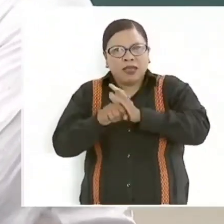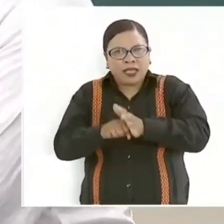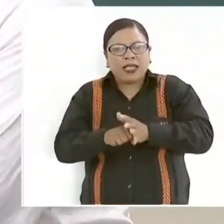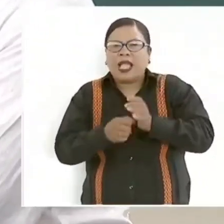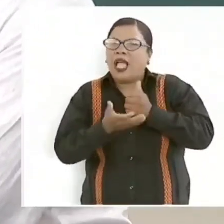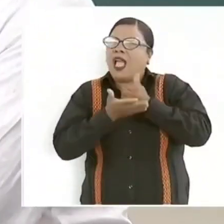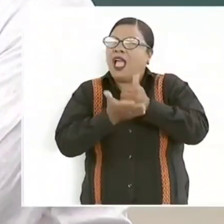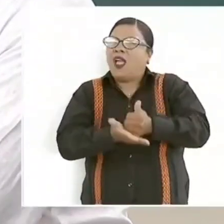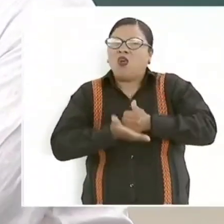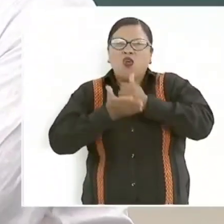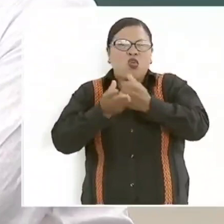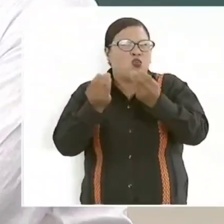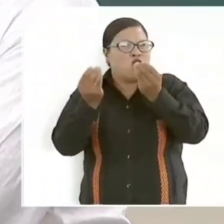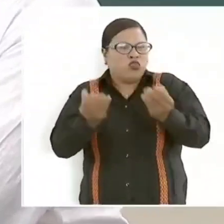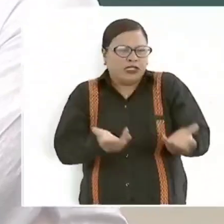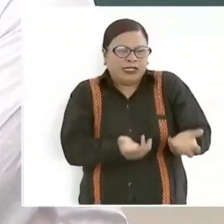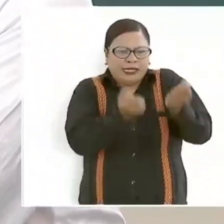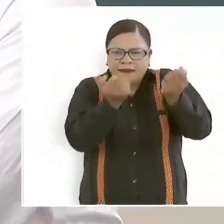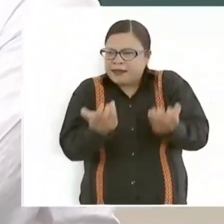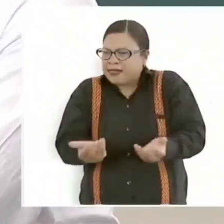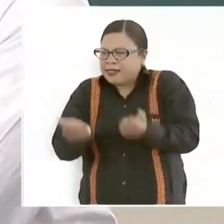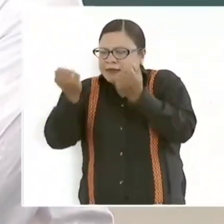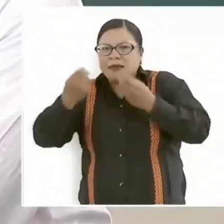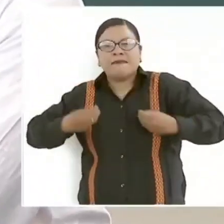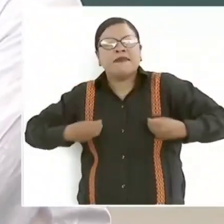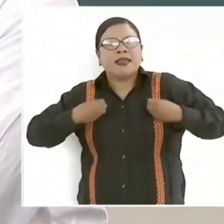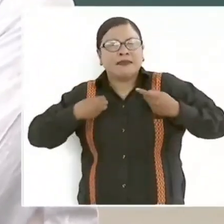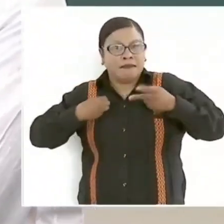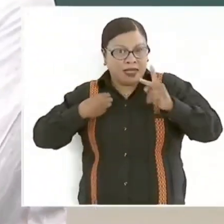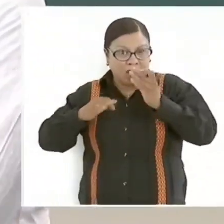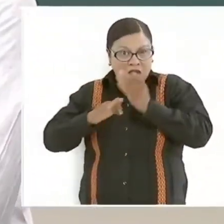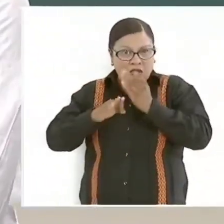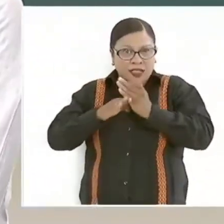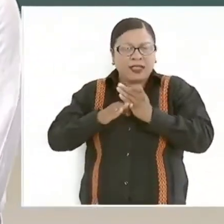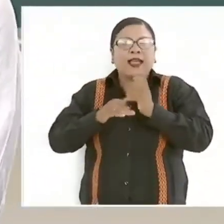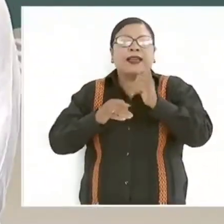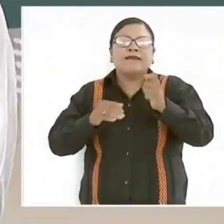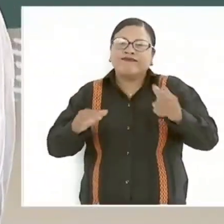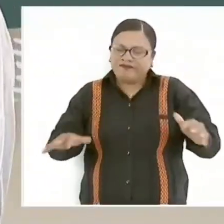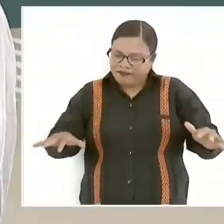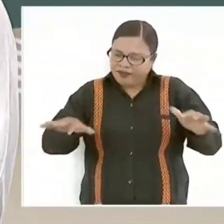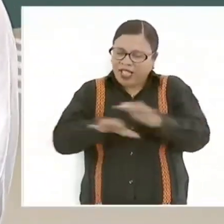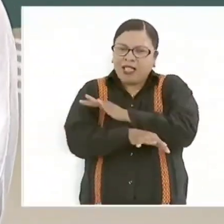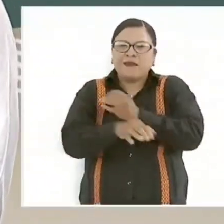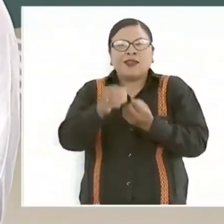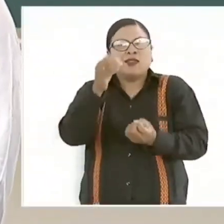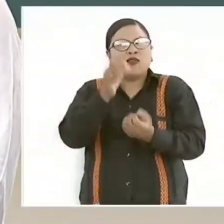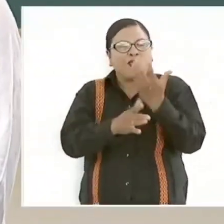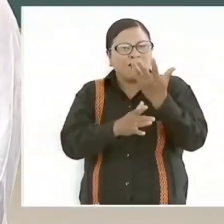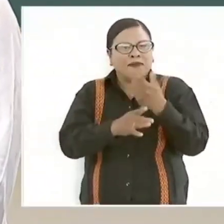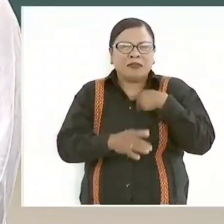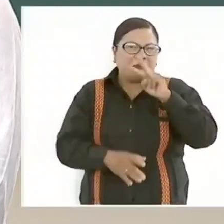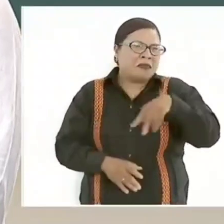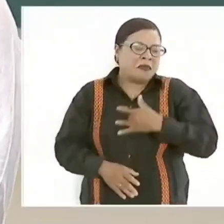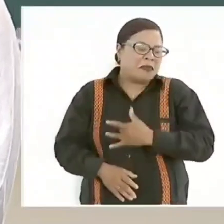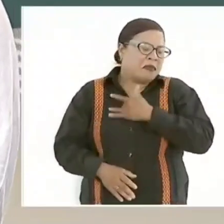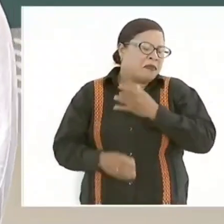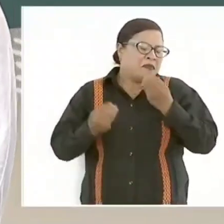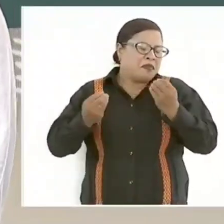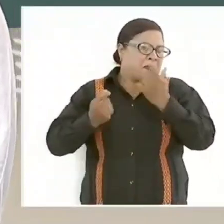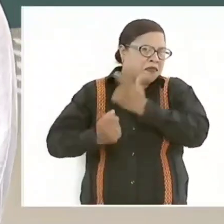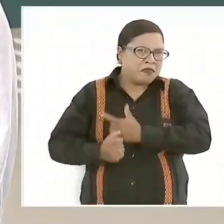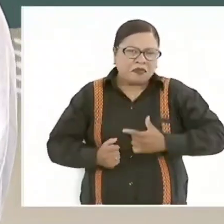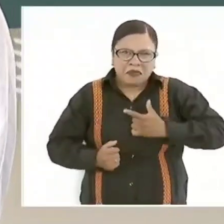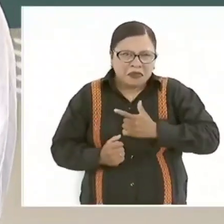ayudó mucho a salvar vidas, pero va a entrar en una etapa nueva. Y me dio mucho gusto, sobre